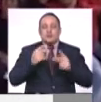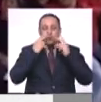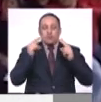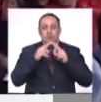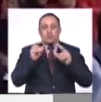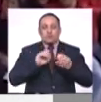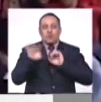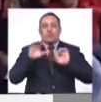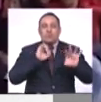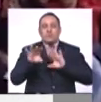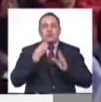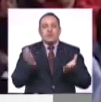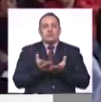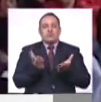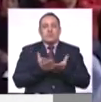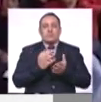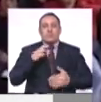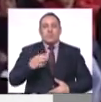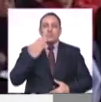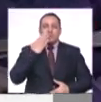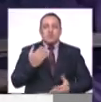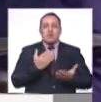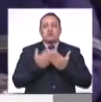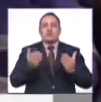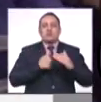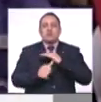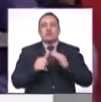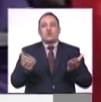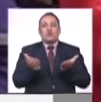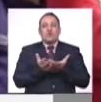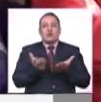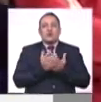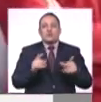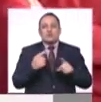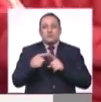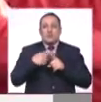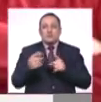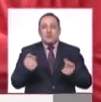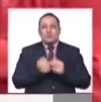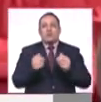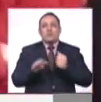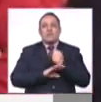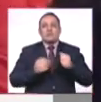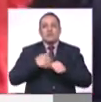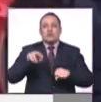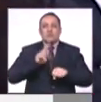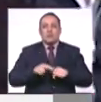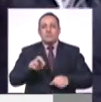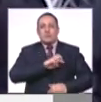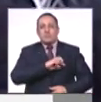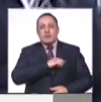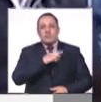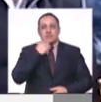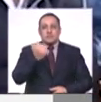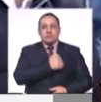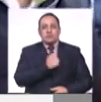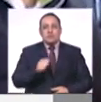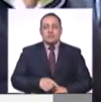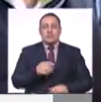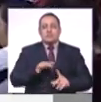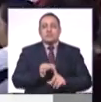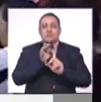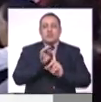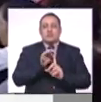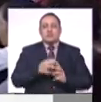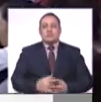reconoce y promueve las escuelas de padres en las instituciones educativas de la educación básica regular y educación básica